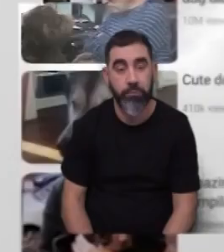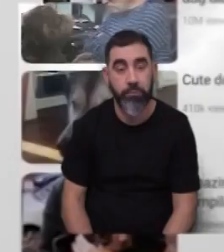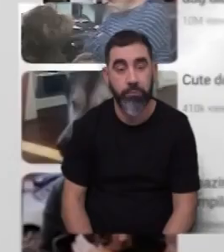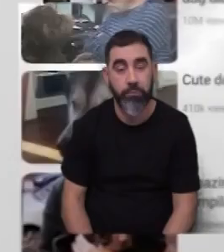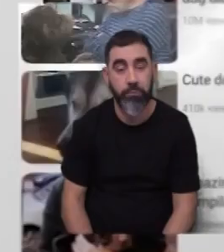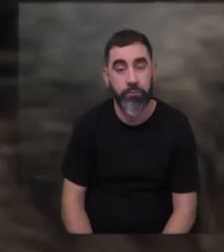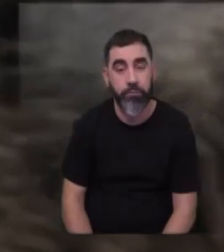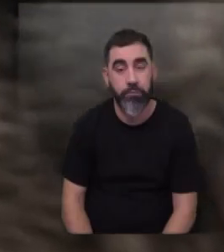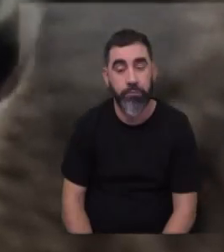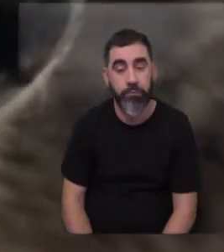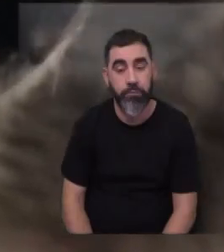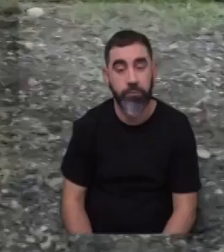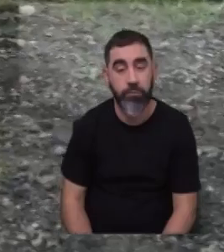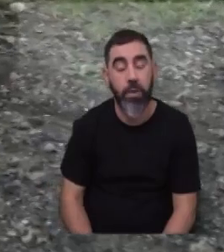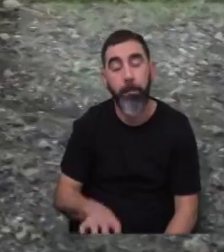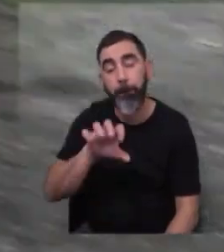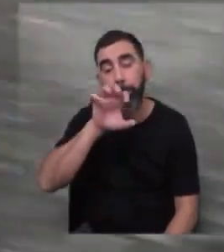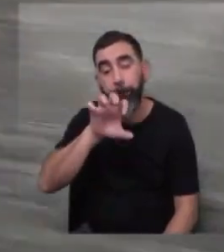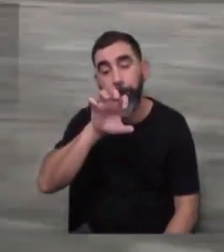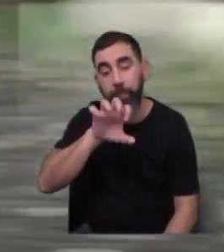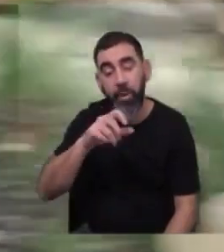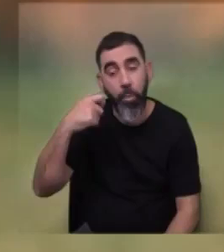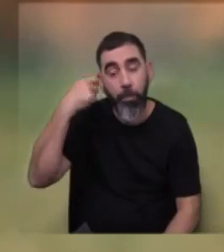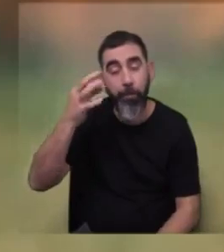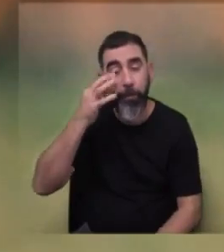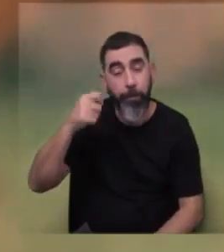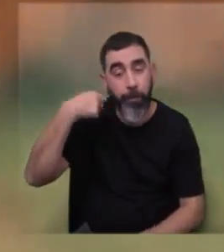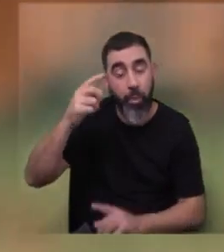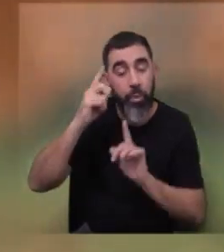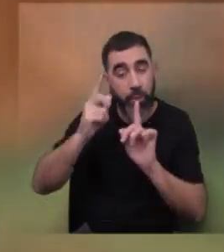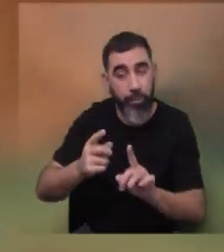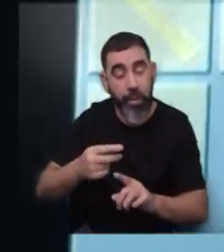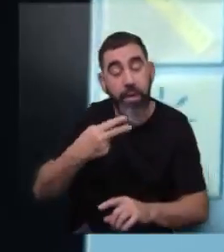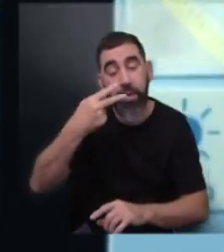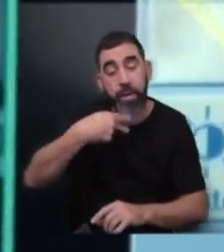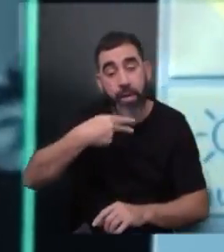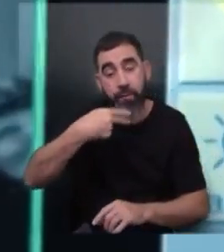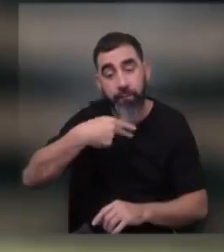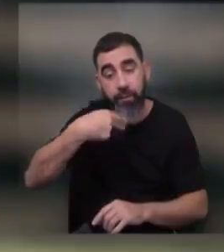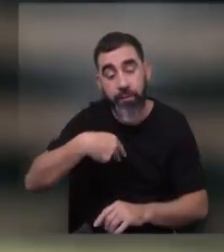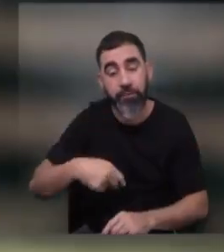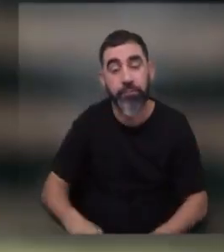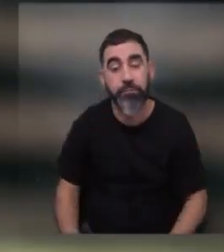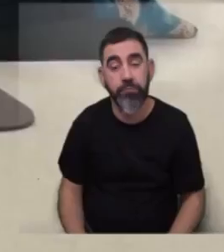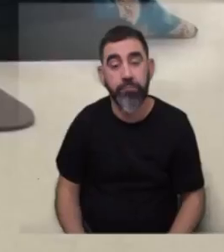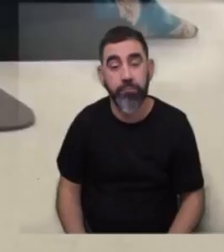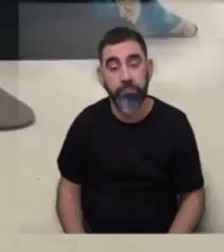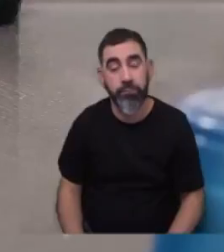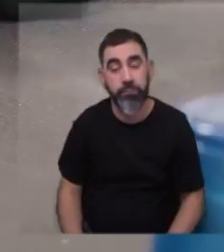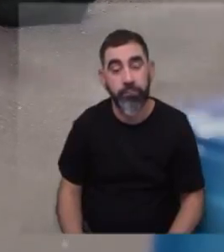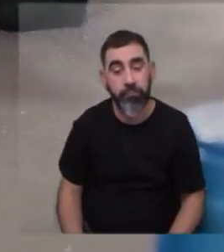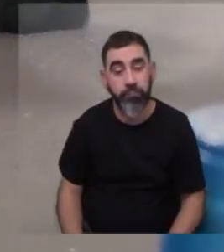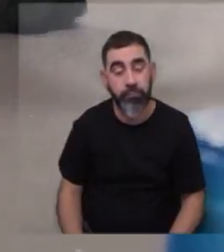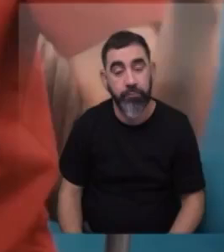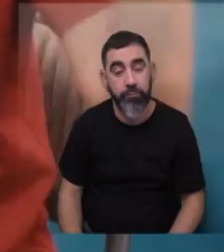Vamos a hablar de En la mente de un perro, una película documental también disponible en Netflix y que está realizada por Andy Knight